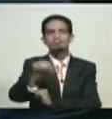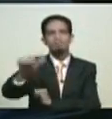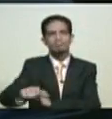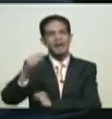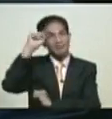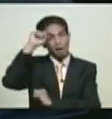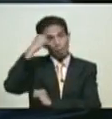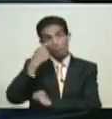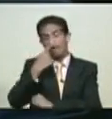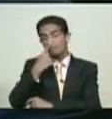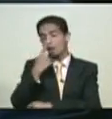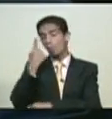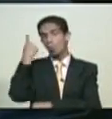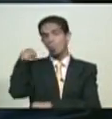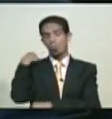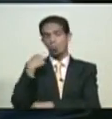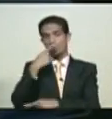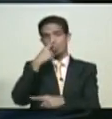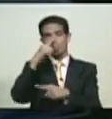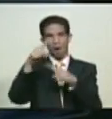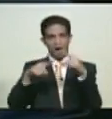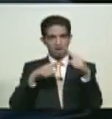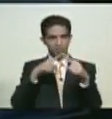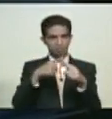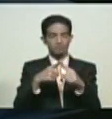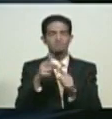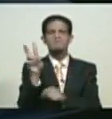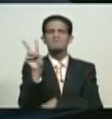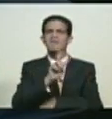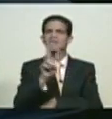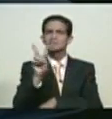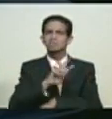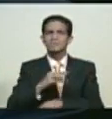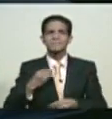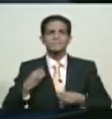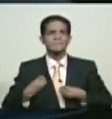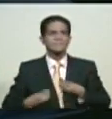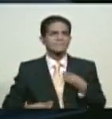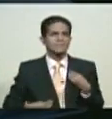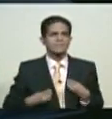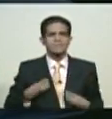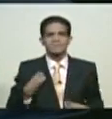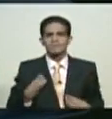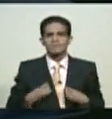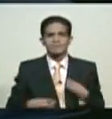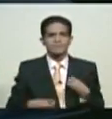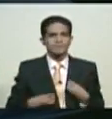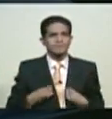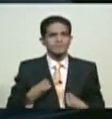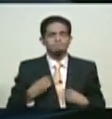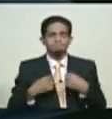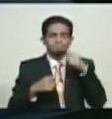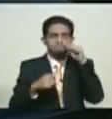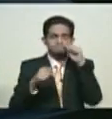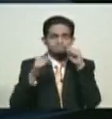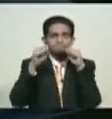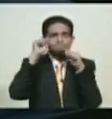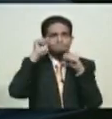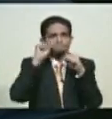venezuela estaba sumida en la angustia en la zozobra en el llanto